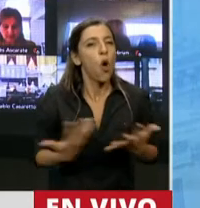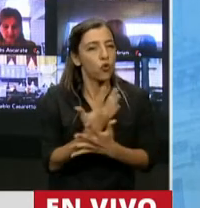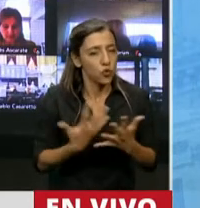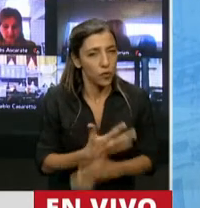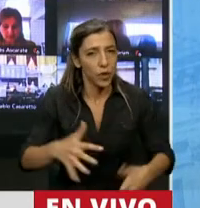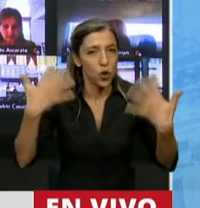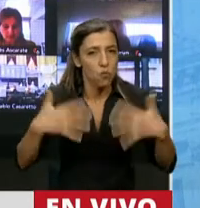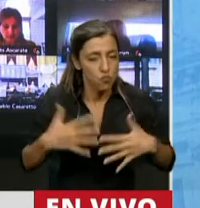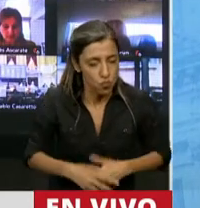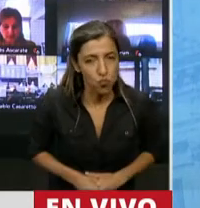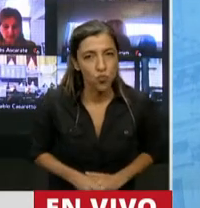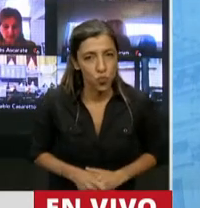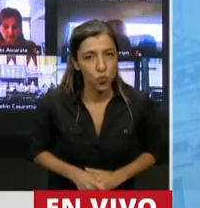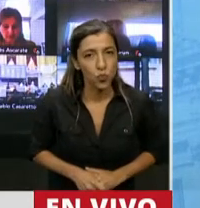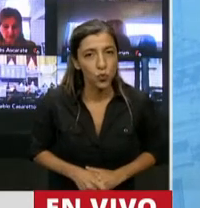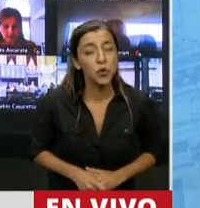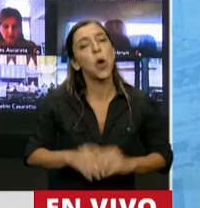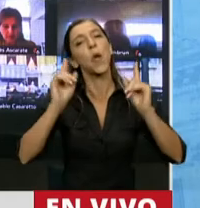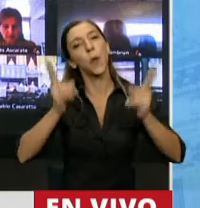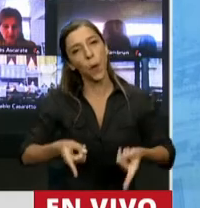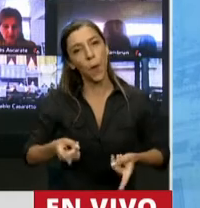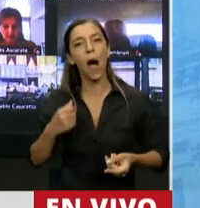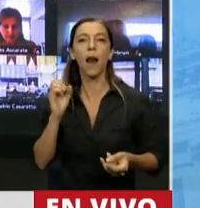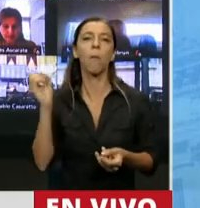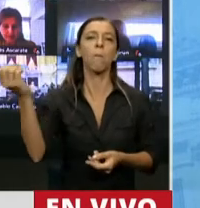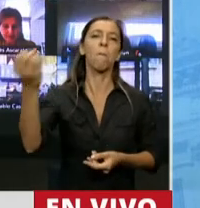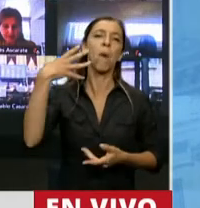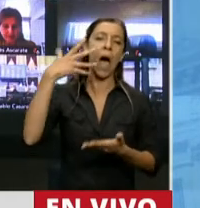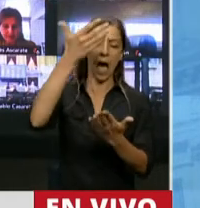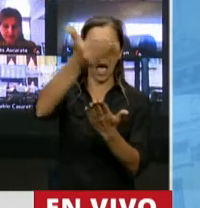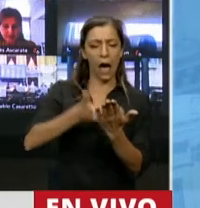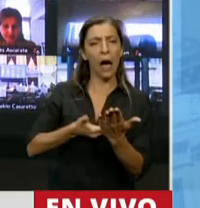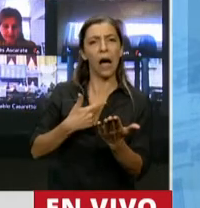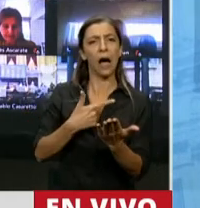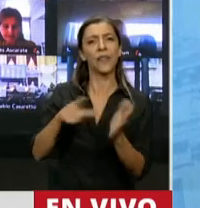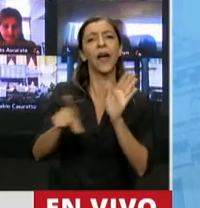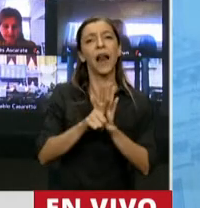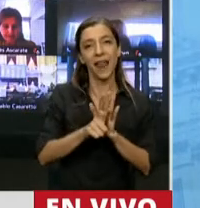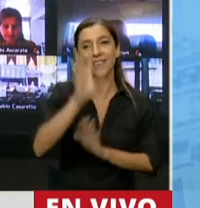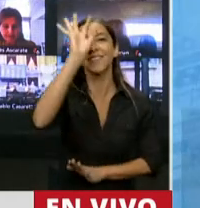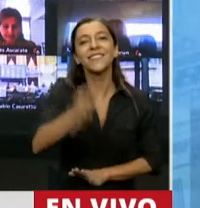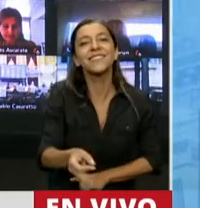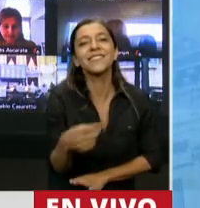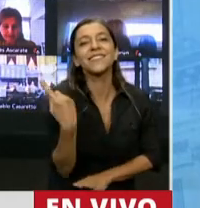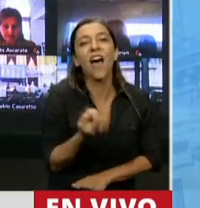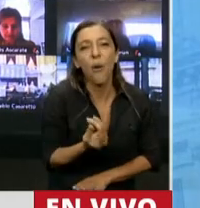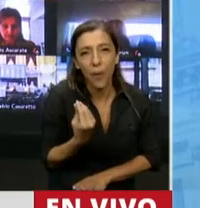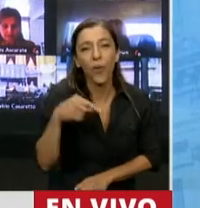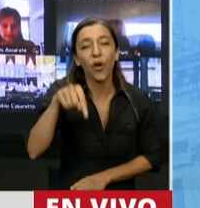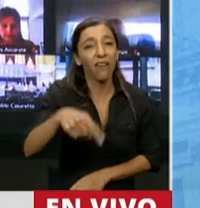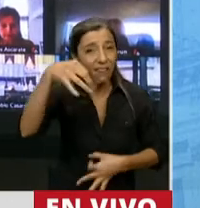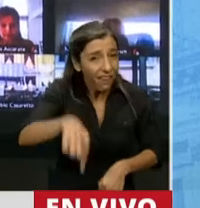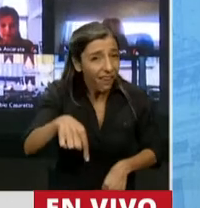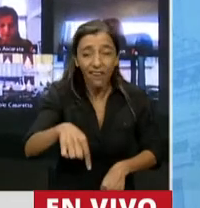embargo nos mandan esta ley que divide la mesa familiar de los argentinos en un año donde no han